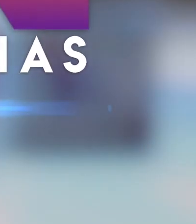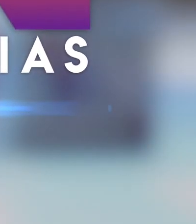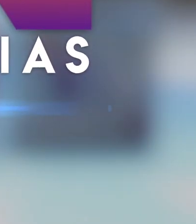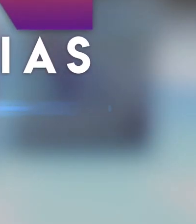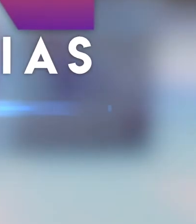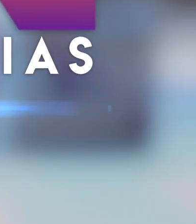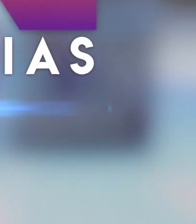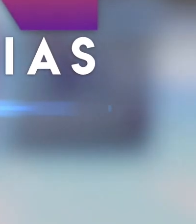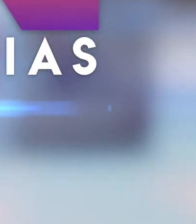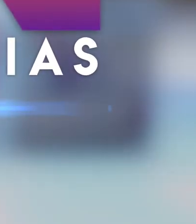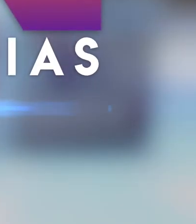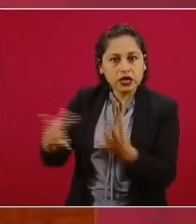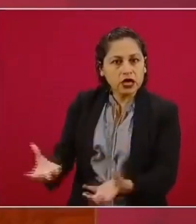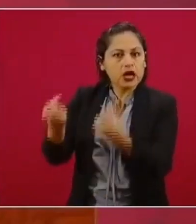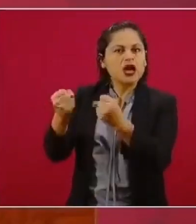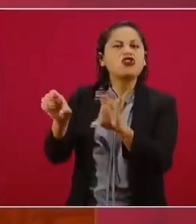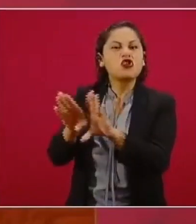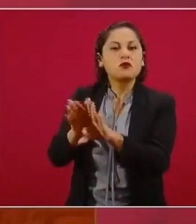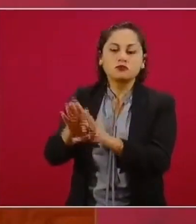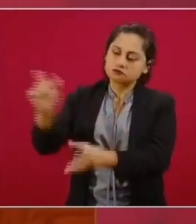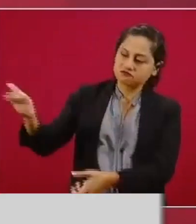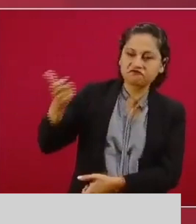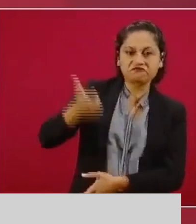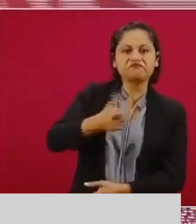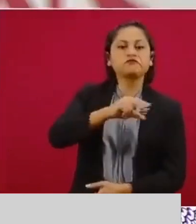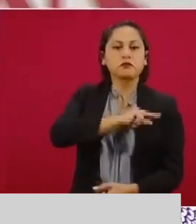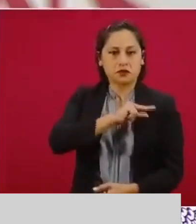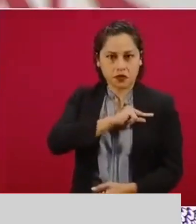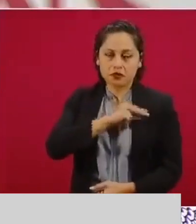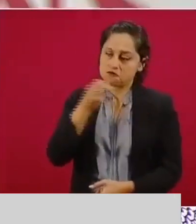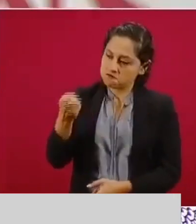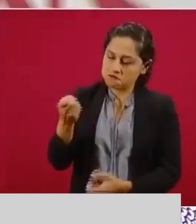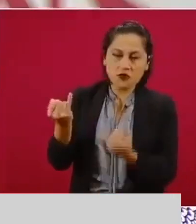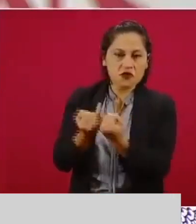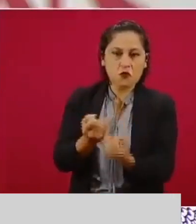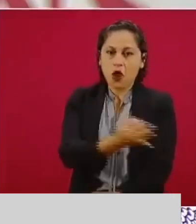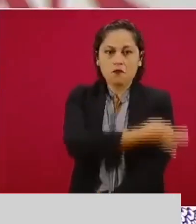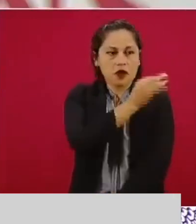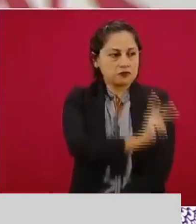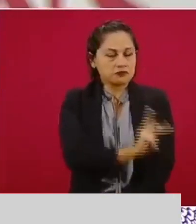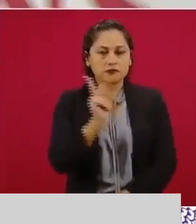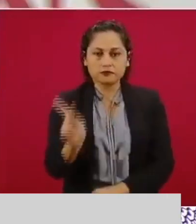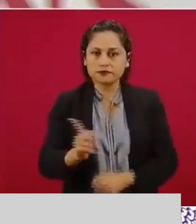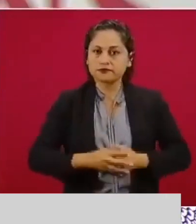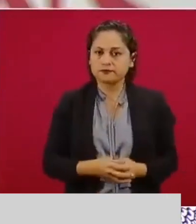sumarse a su movimiento de transformación. En enero del año 2017, el empresario fue nombrado coordinador del proyecto de